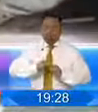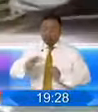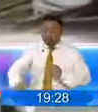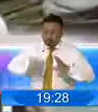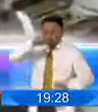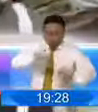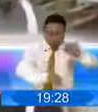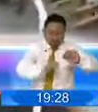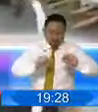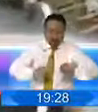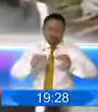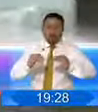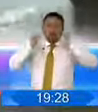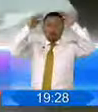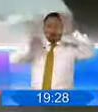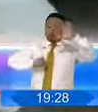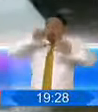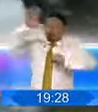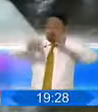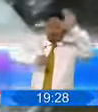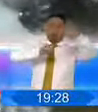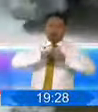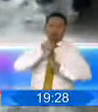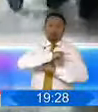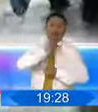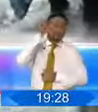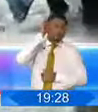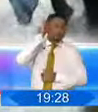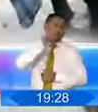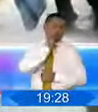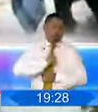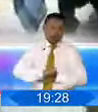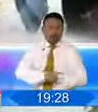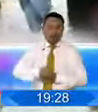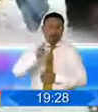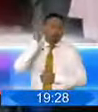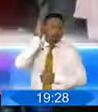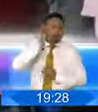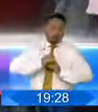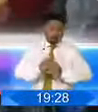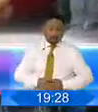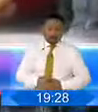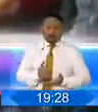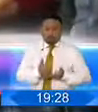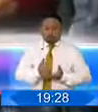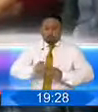podían para poner a buen recaudo, entre ellas, mujeres de la tercera edad y embarazadas.